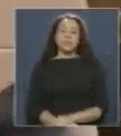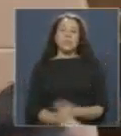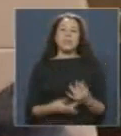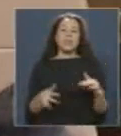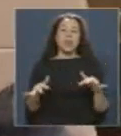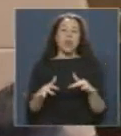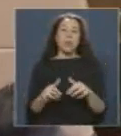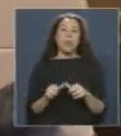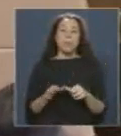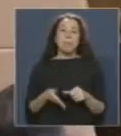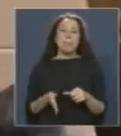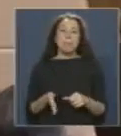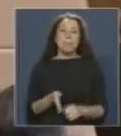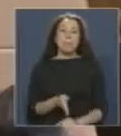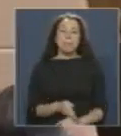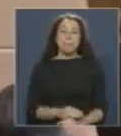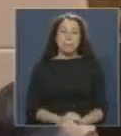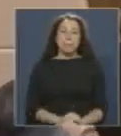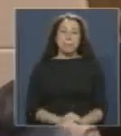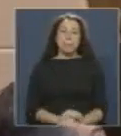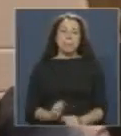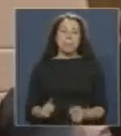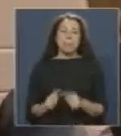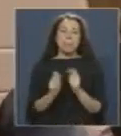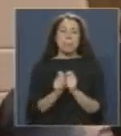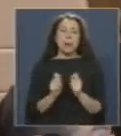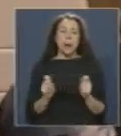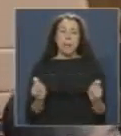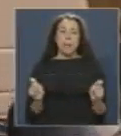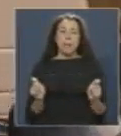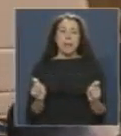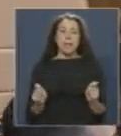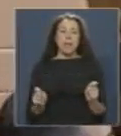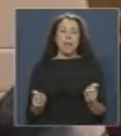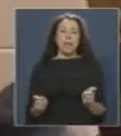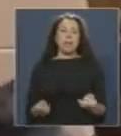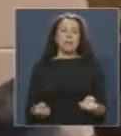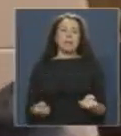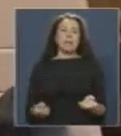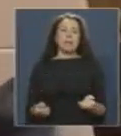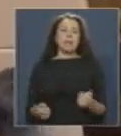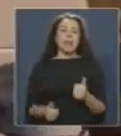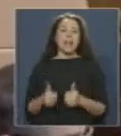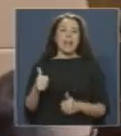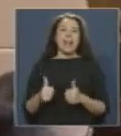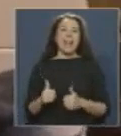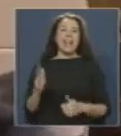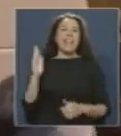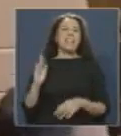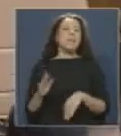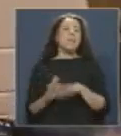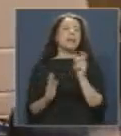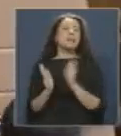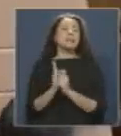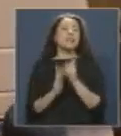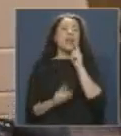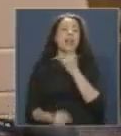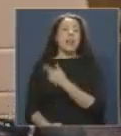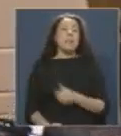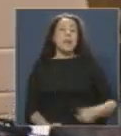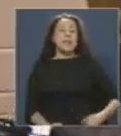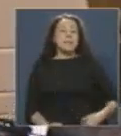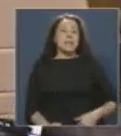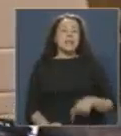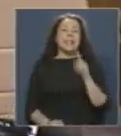ocupados frecuentemente por las campañas de los candidatos, sobre todo los candidatos presidenciales que tienen